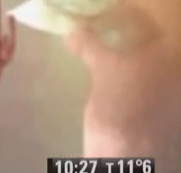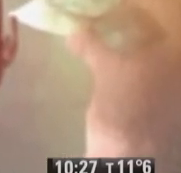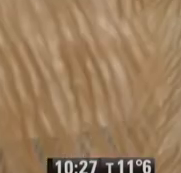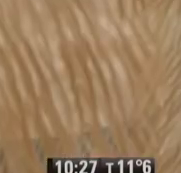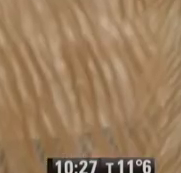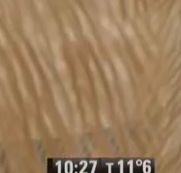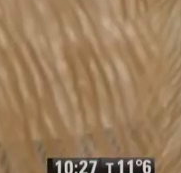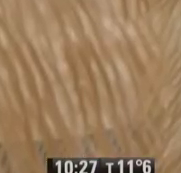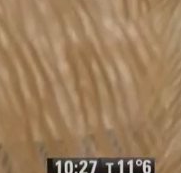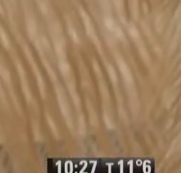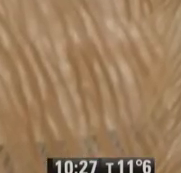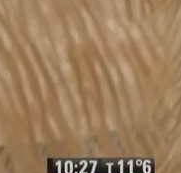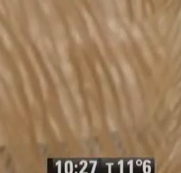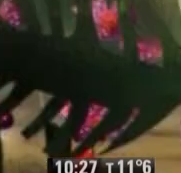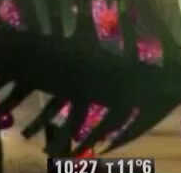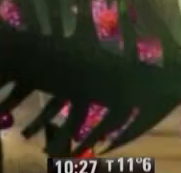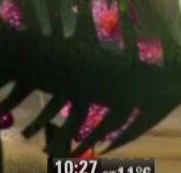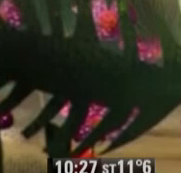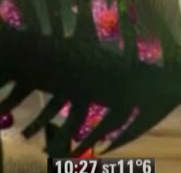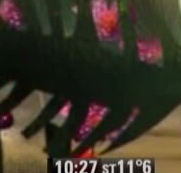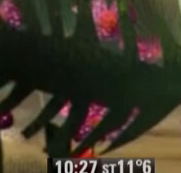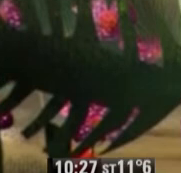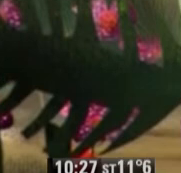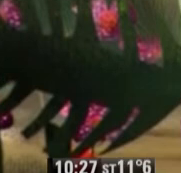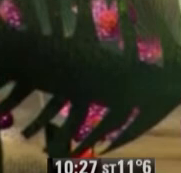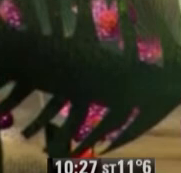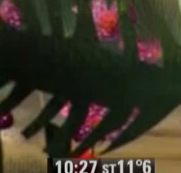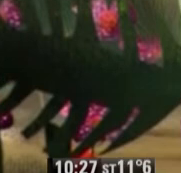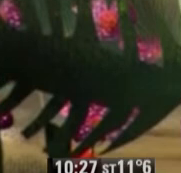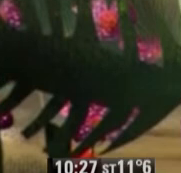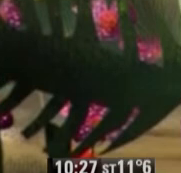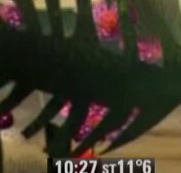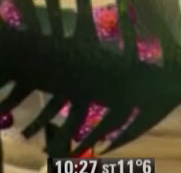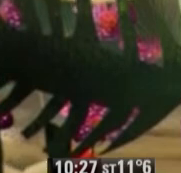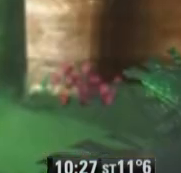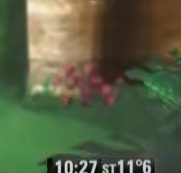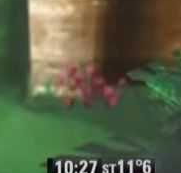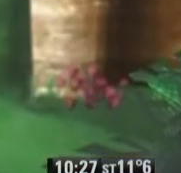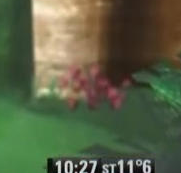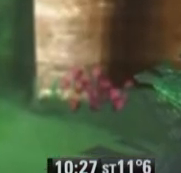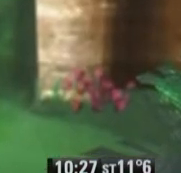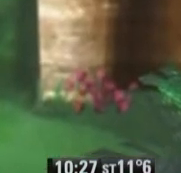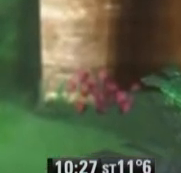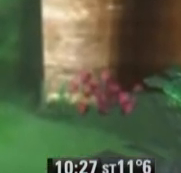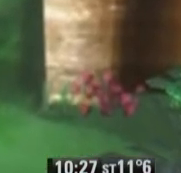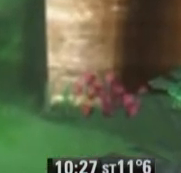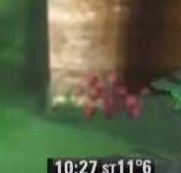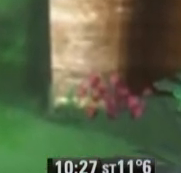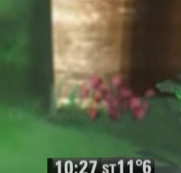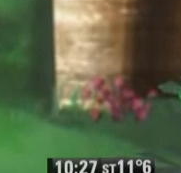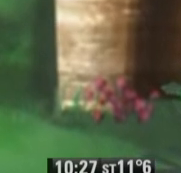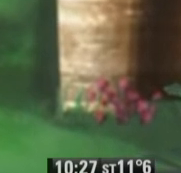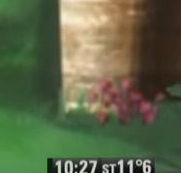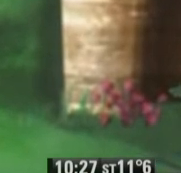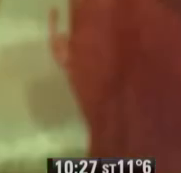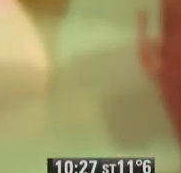Aravera y tamanduá finalmente quedaron tan cansados que cada uno decidió seguir por su camino. Pero cuando llegó a